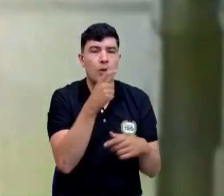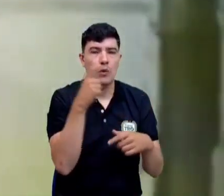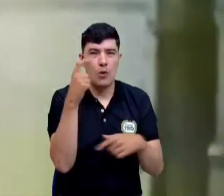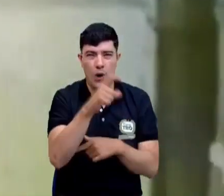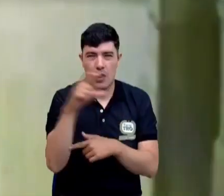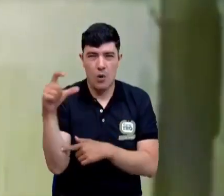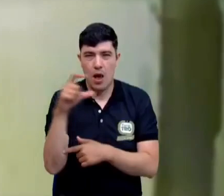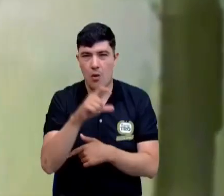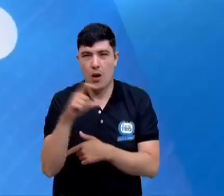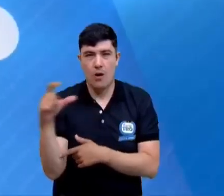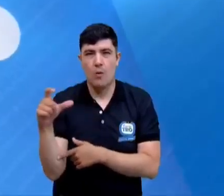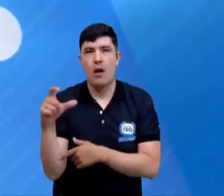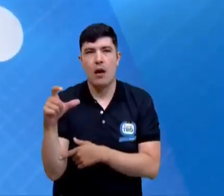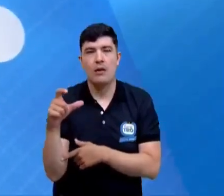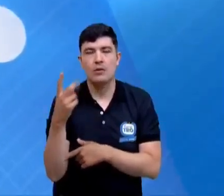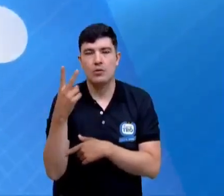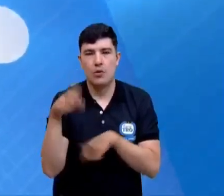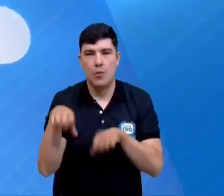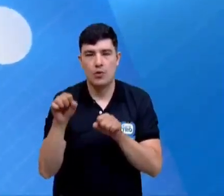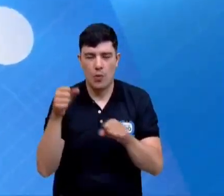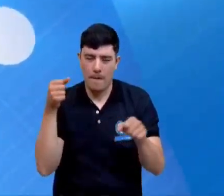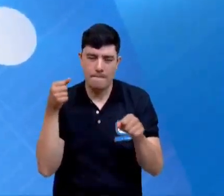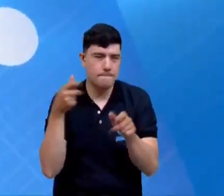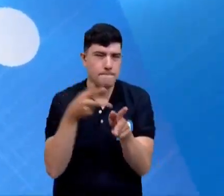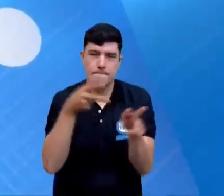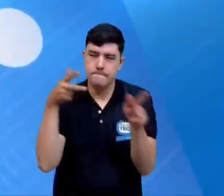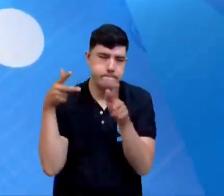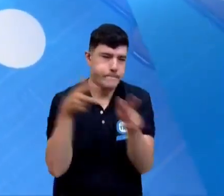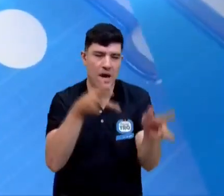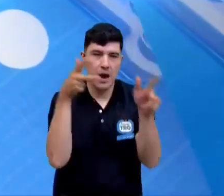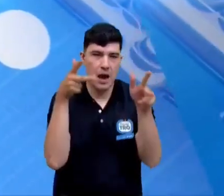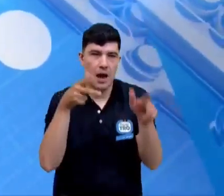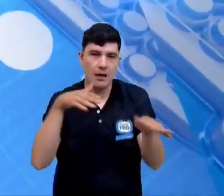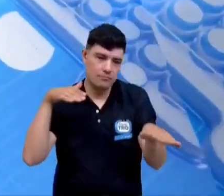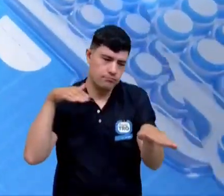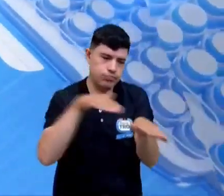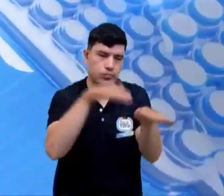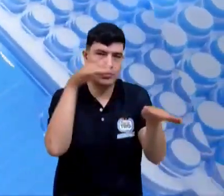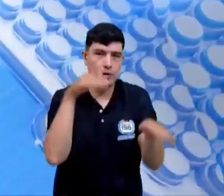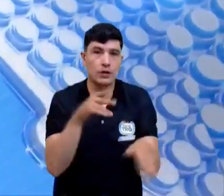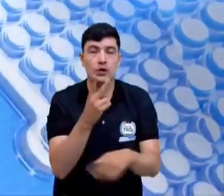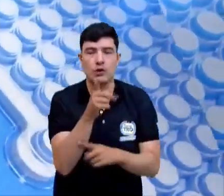colisionaron contra un camión de carga. En los hechos resultaron dos personas heridas.